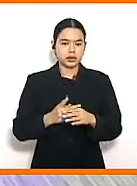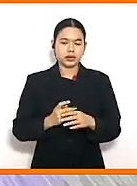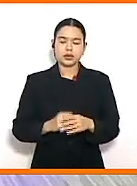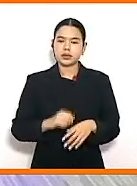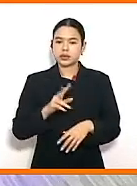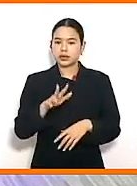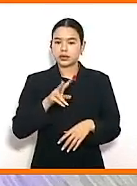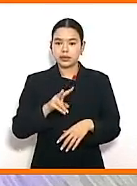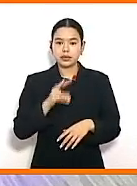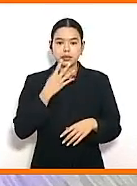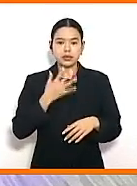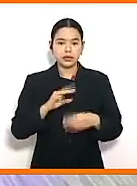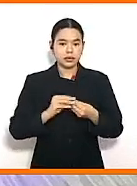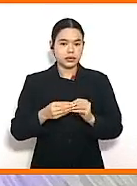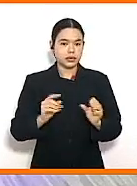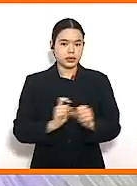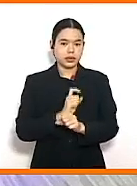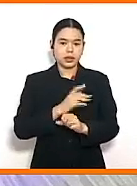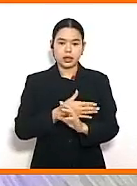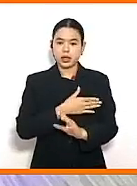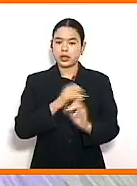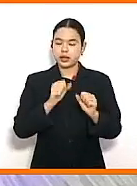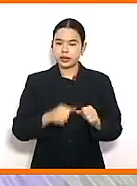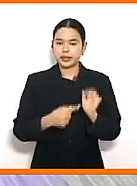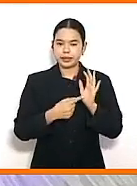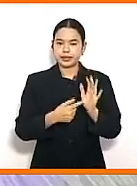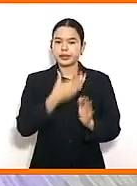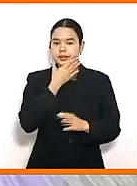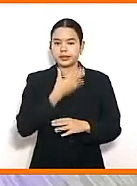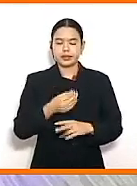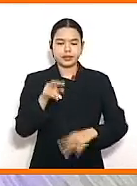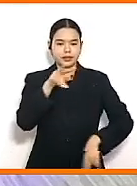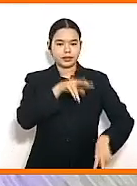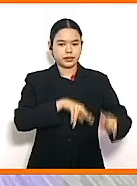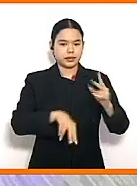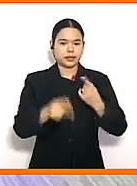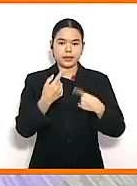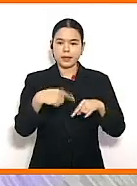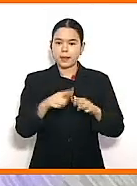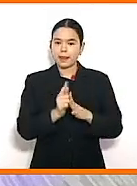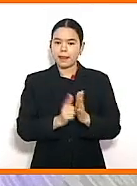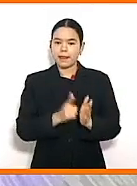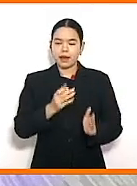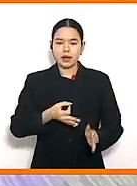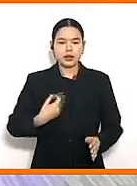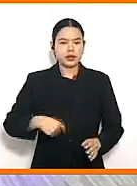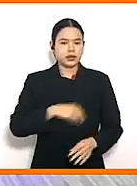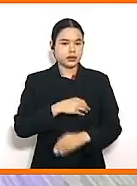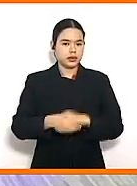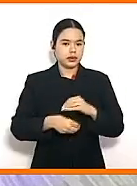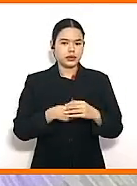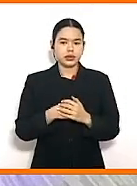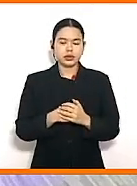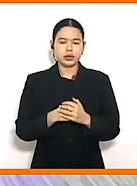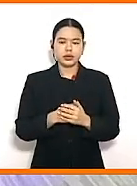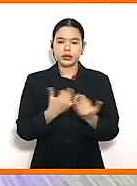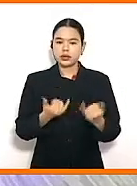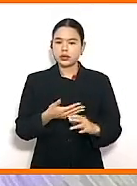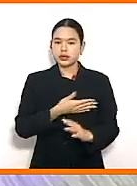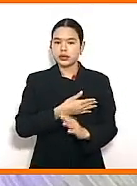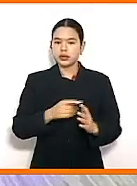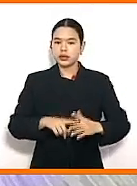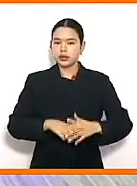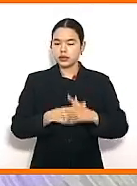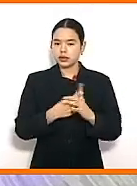tus números ganadores. Pero antes de eso, te presento al notario, quien está para darle fe y legalidad a cada uno de nuestros sorteos. Y antes de iniciar